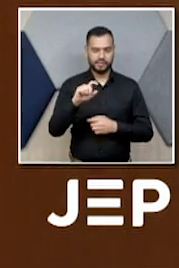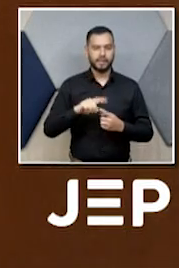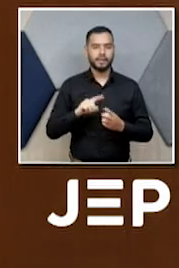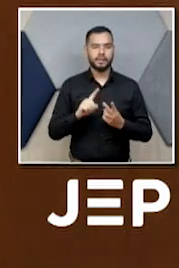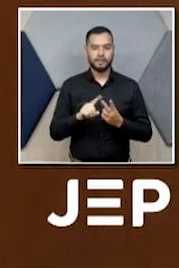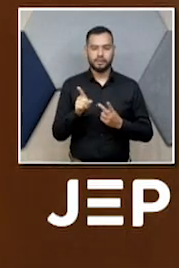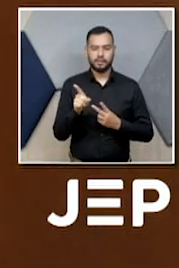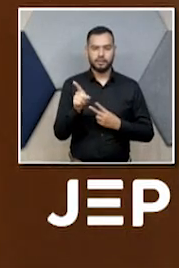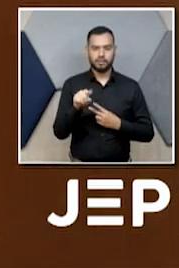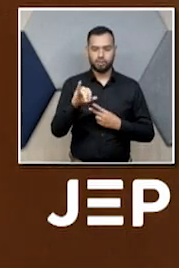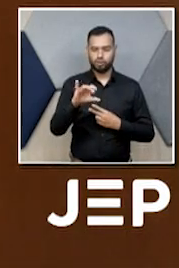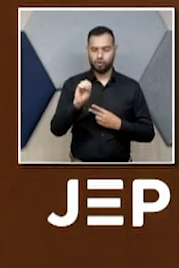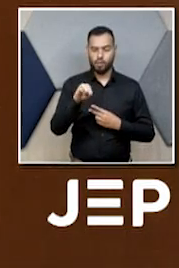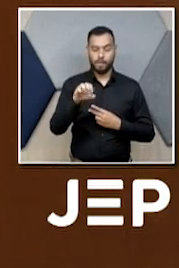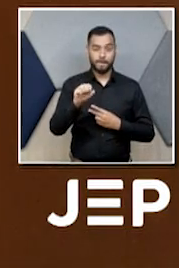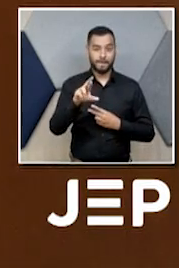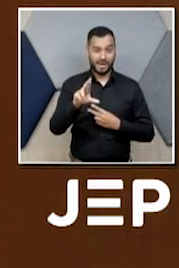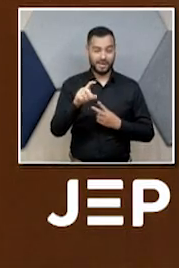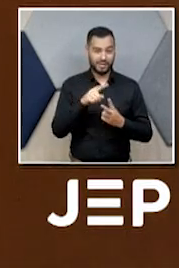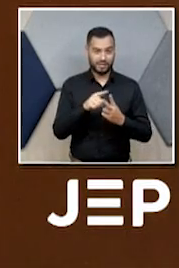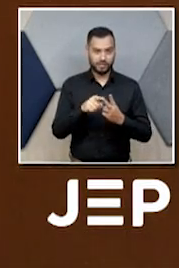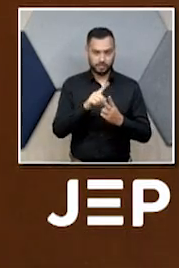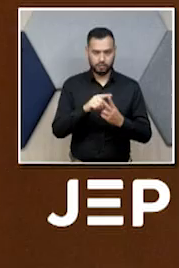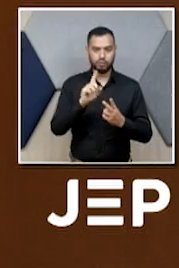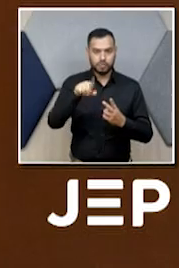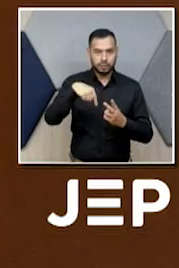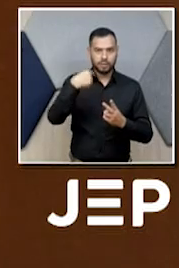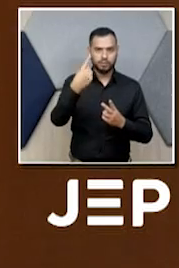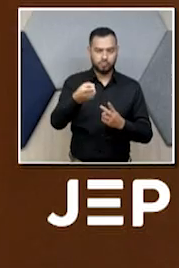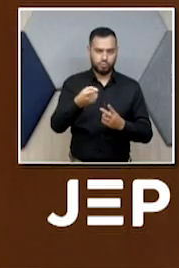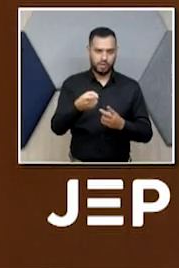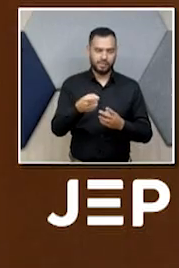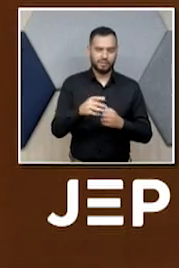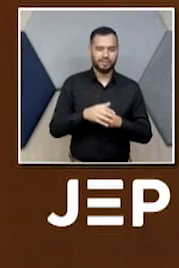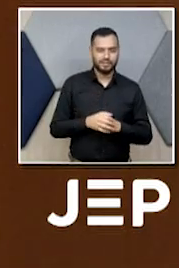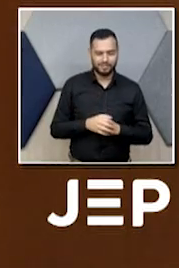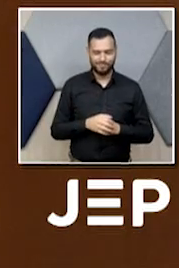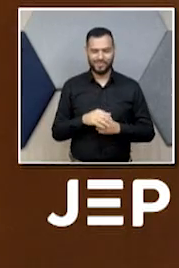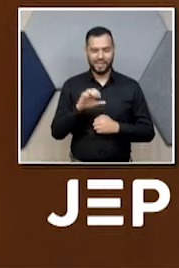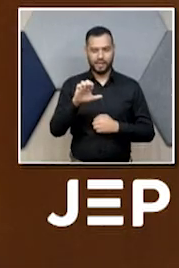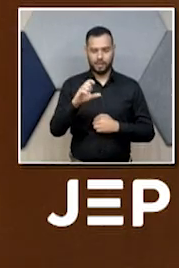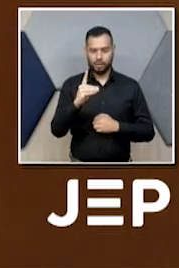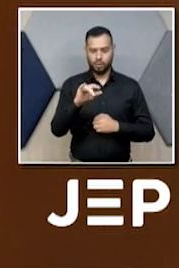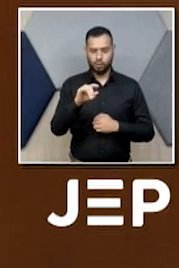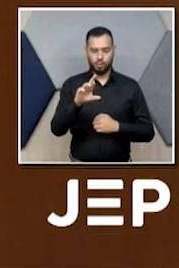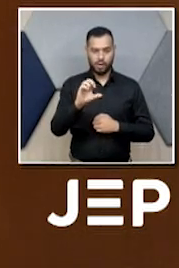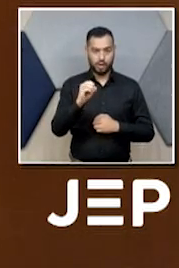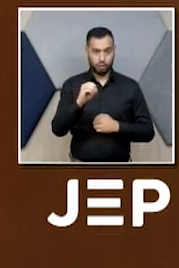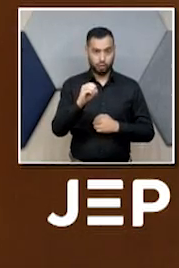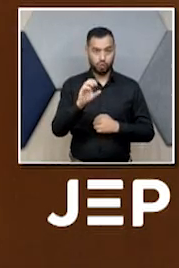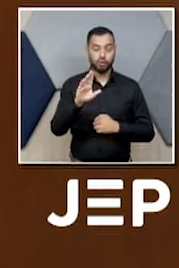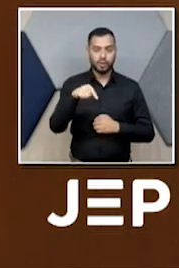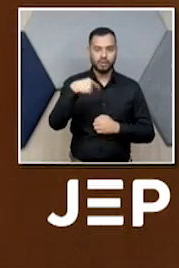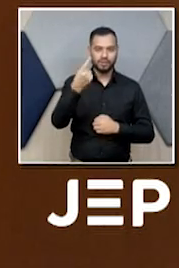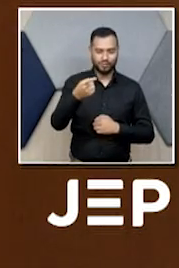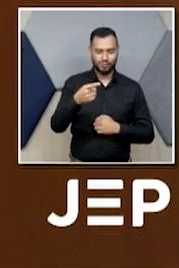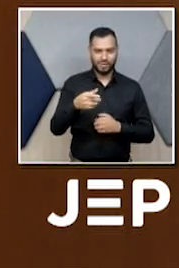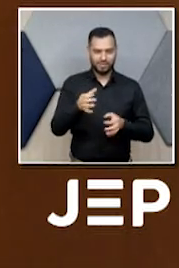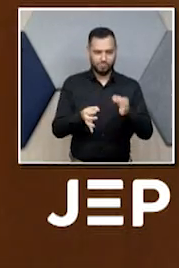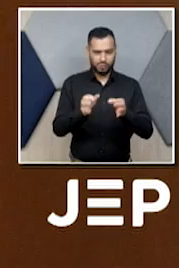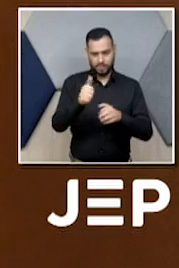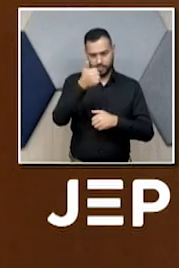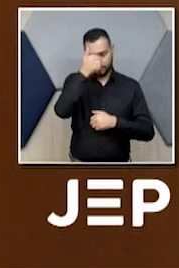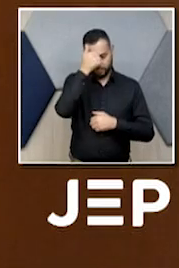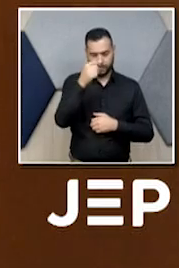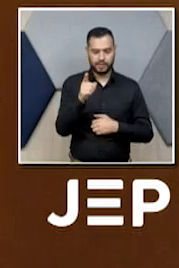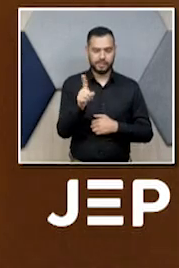Moreno, quienes fueron sucedidas por el magistrado Eduardo Cifuentes Muñoz y la magistrada Alexandra Sandoval Mantilla.